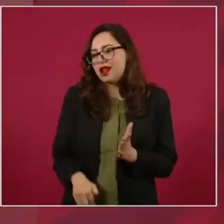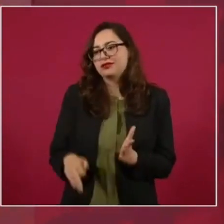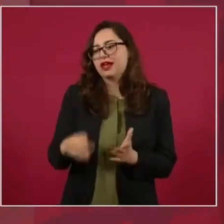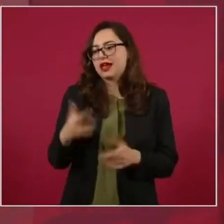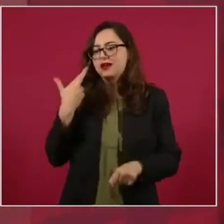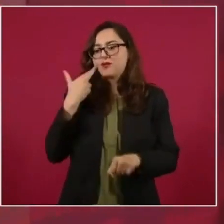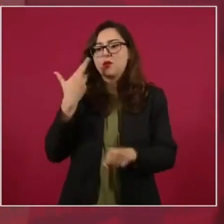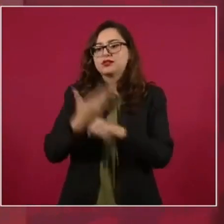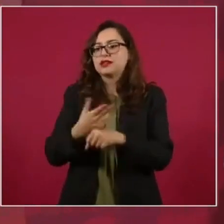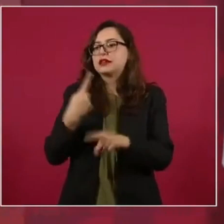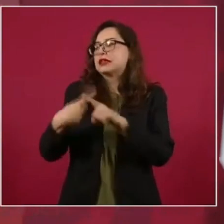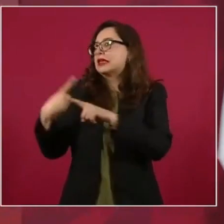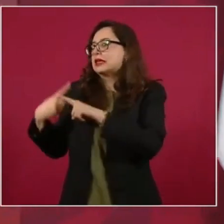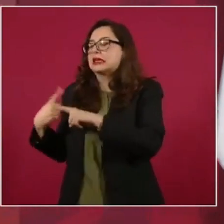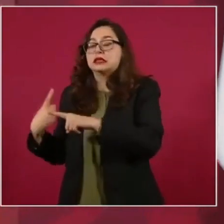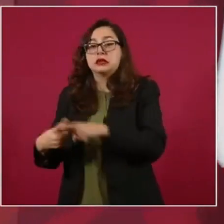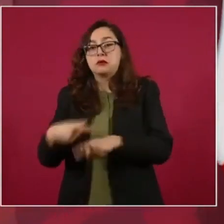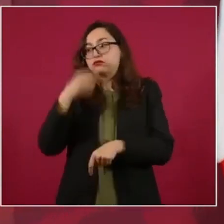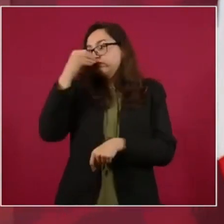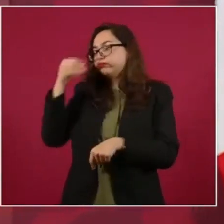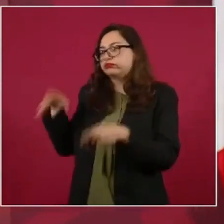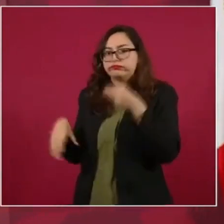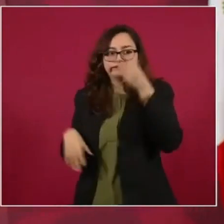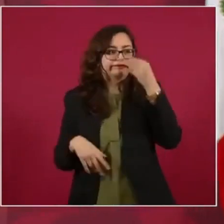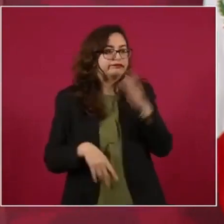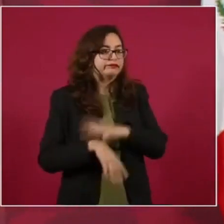la responsabilidad.